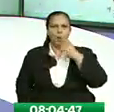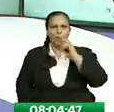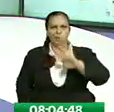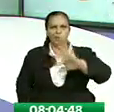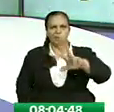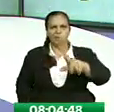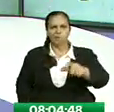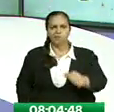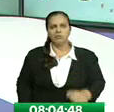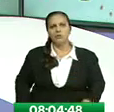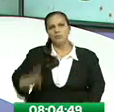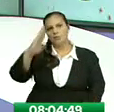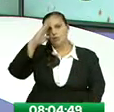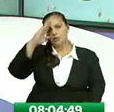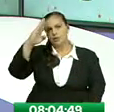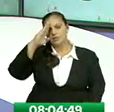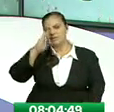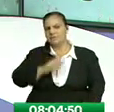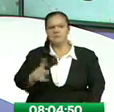por cámaras de seguridad.